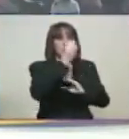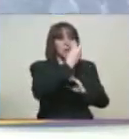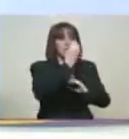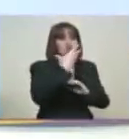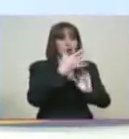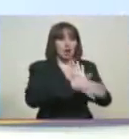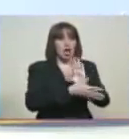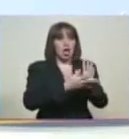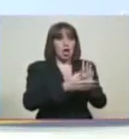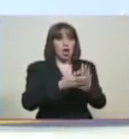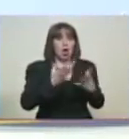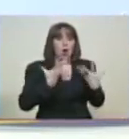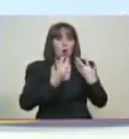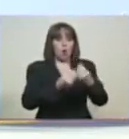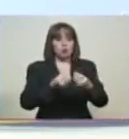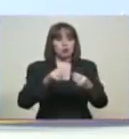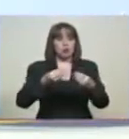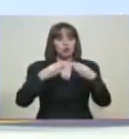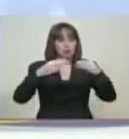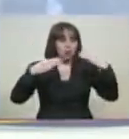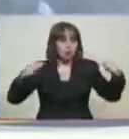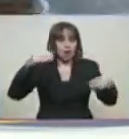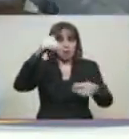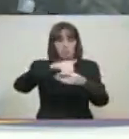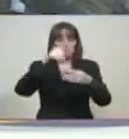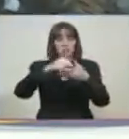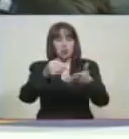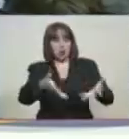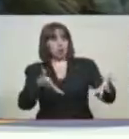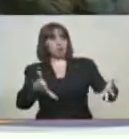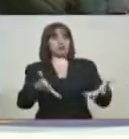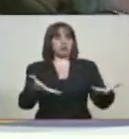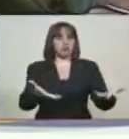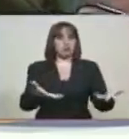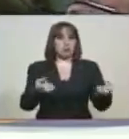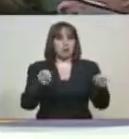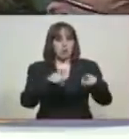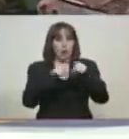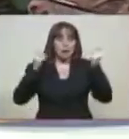el voto popular y así fue un milagro histórico udyco